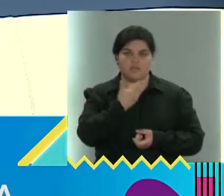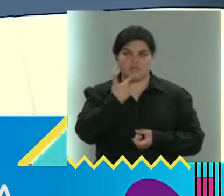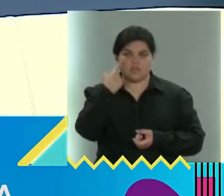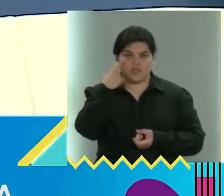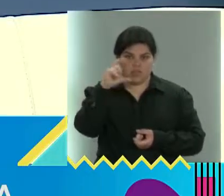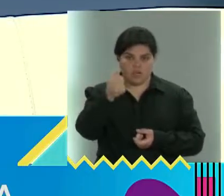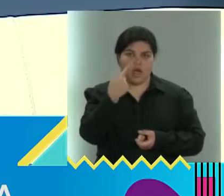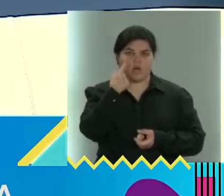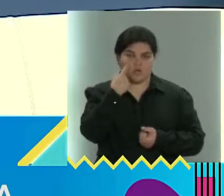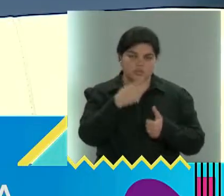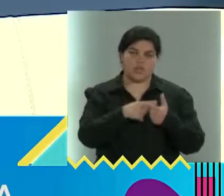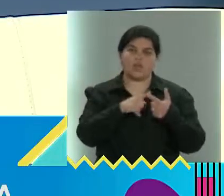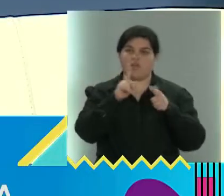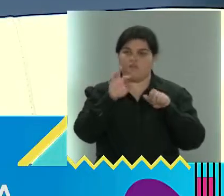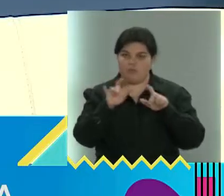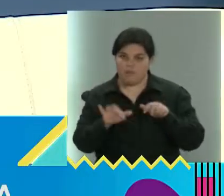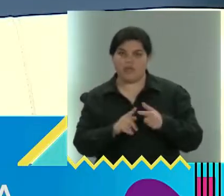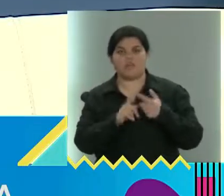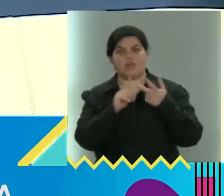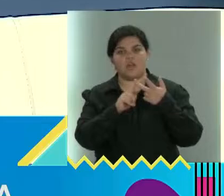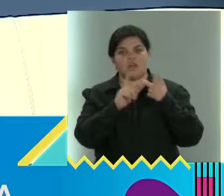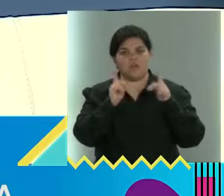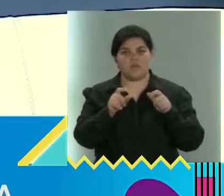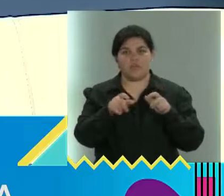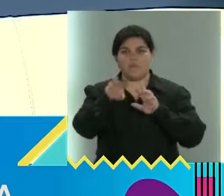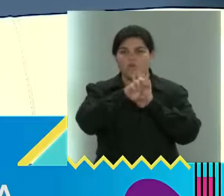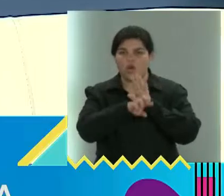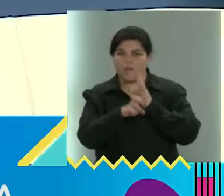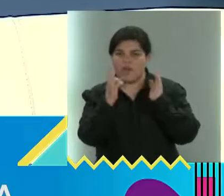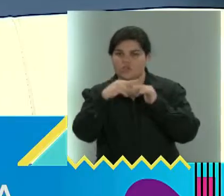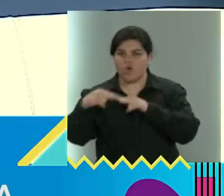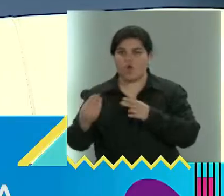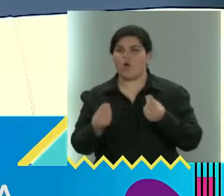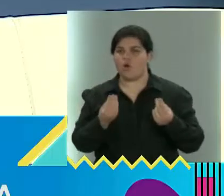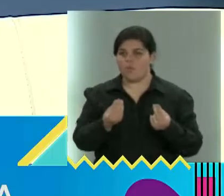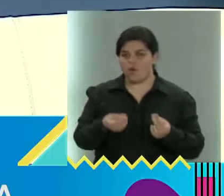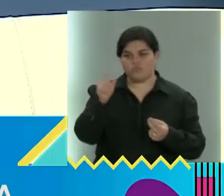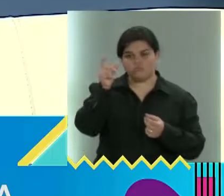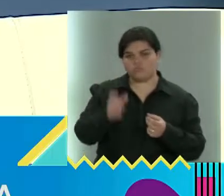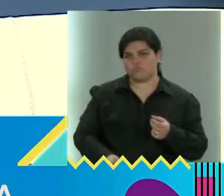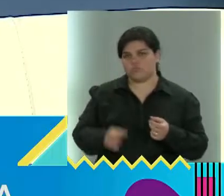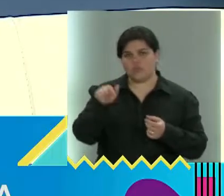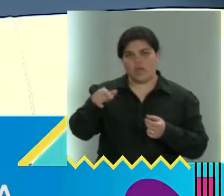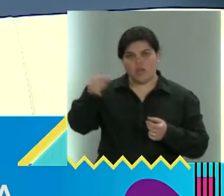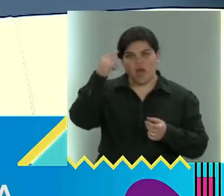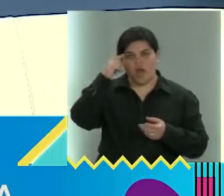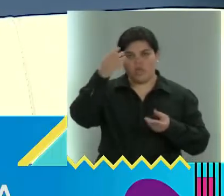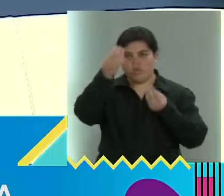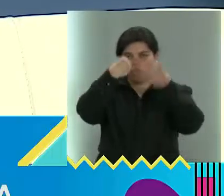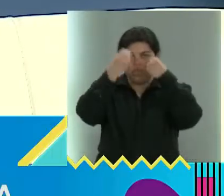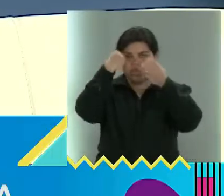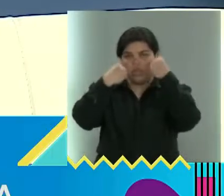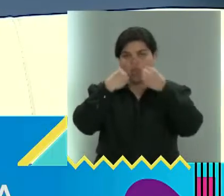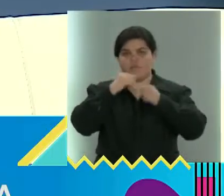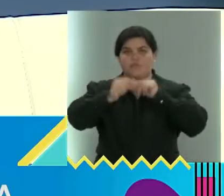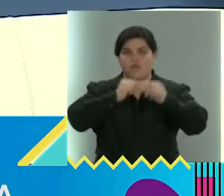conocer informática, va a tener que conocer programación. Es decir, que muchos de esos trabajos se reformulan y se